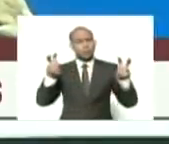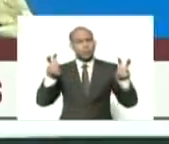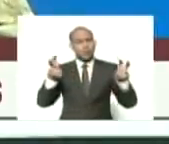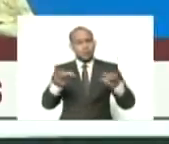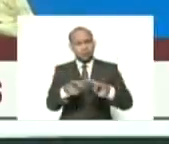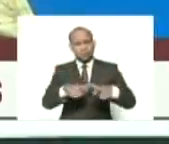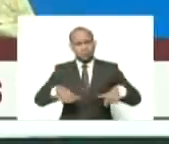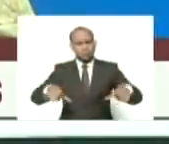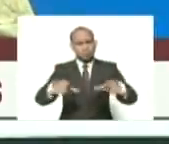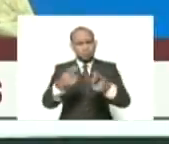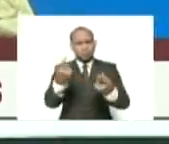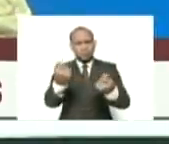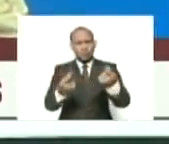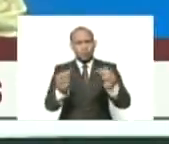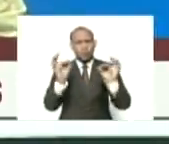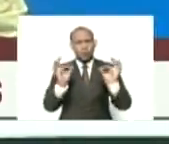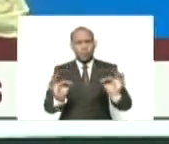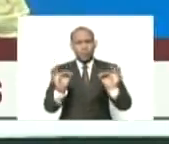hecho esfuerzos,